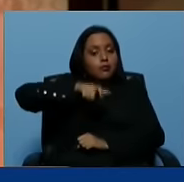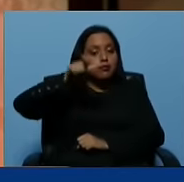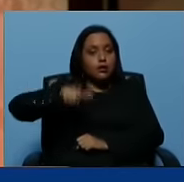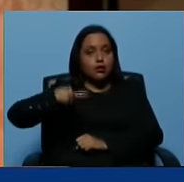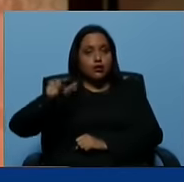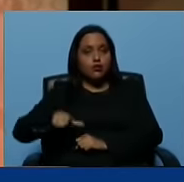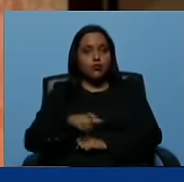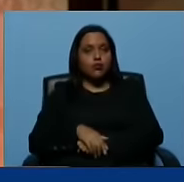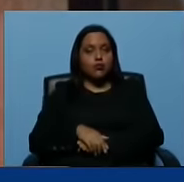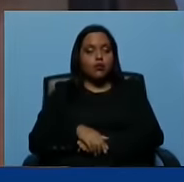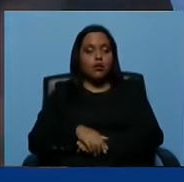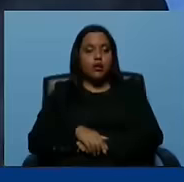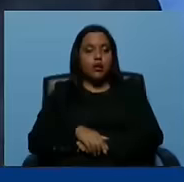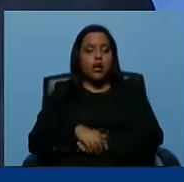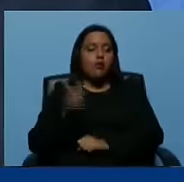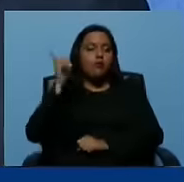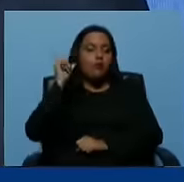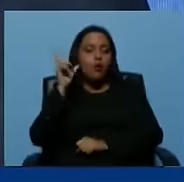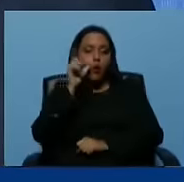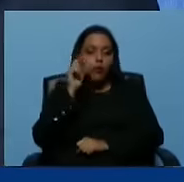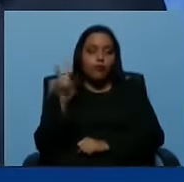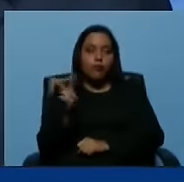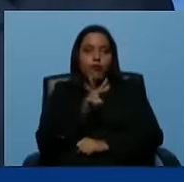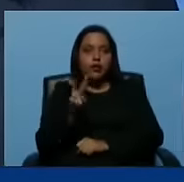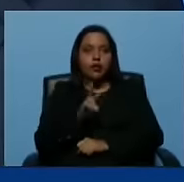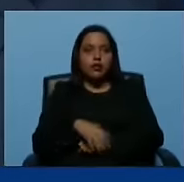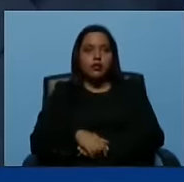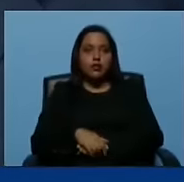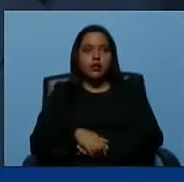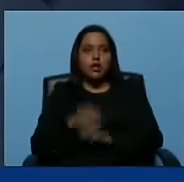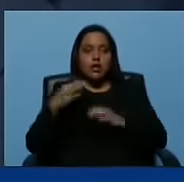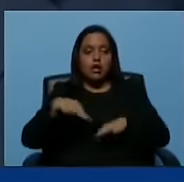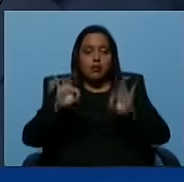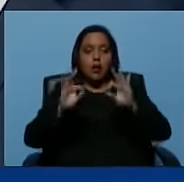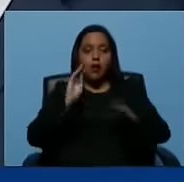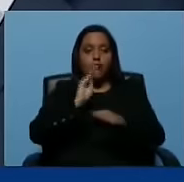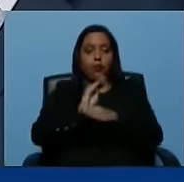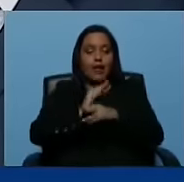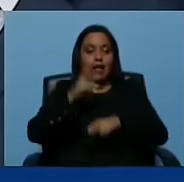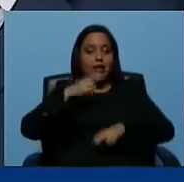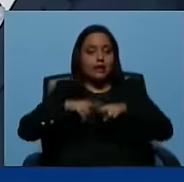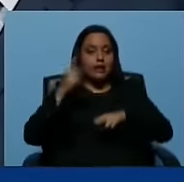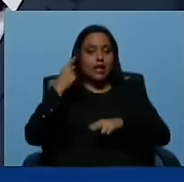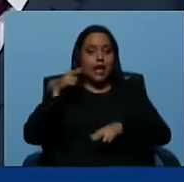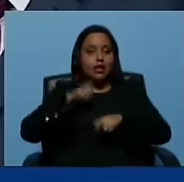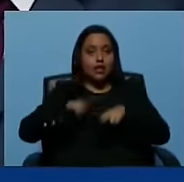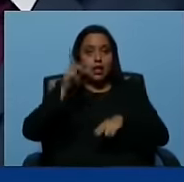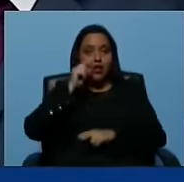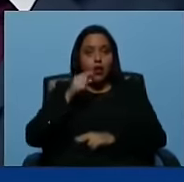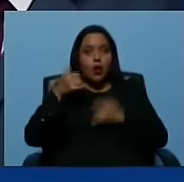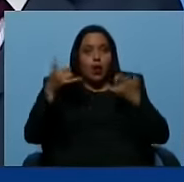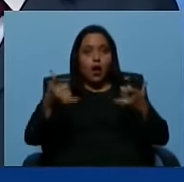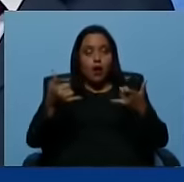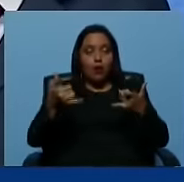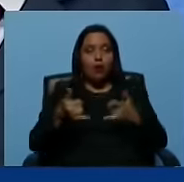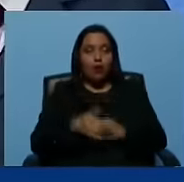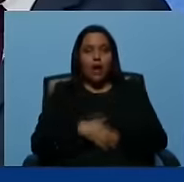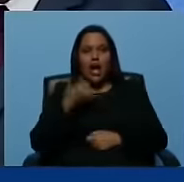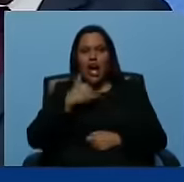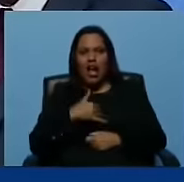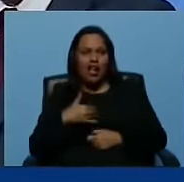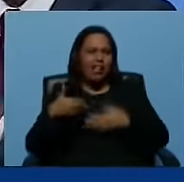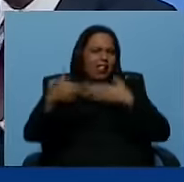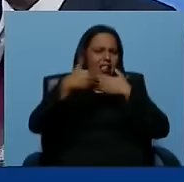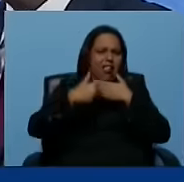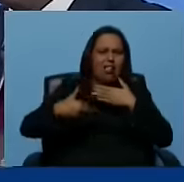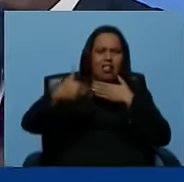que defendamos a las venezolanas, a los venezolanos, y que sobre todo cuidemos a nuestras niñas y a nuestros niños que están siendo ahorita sometidos